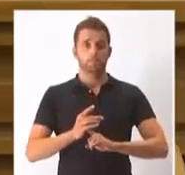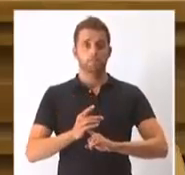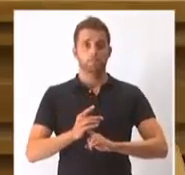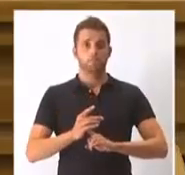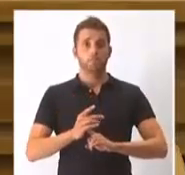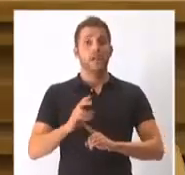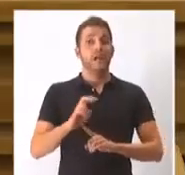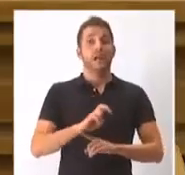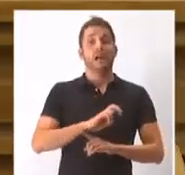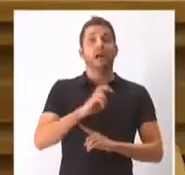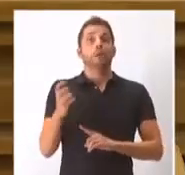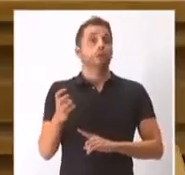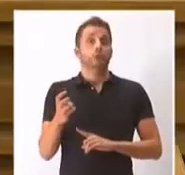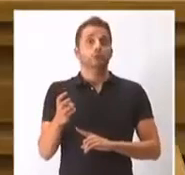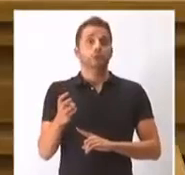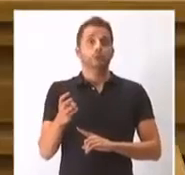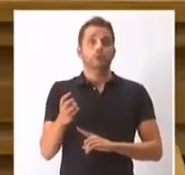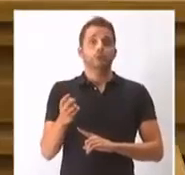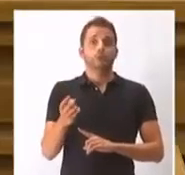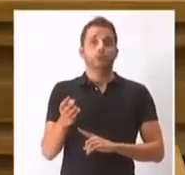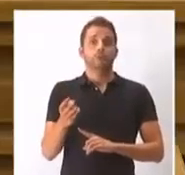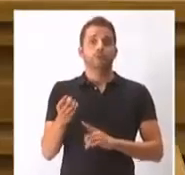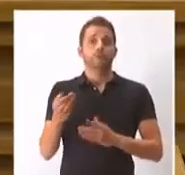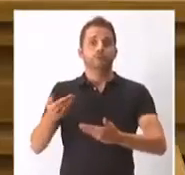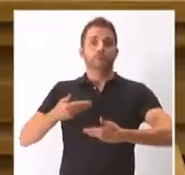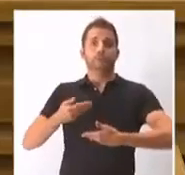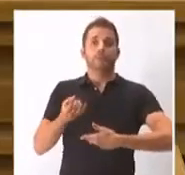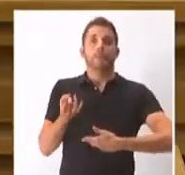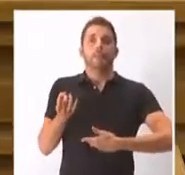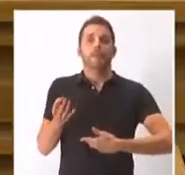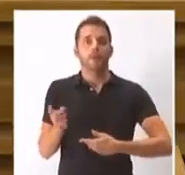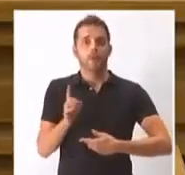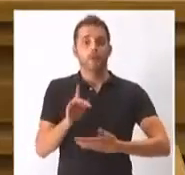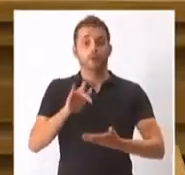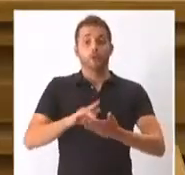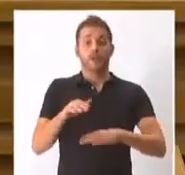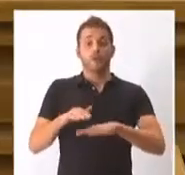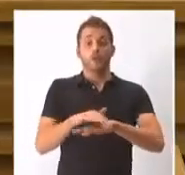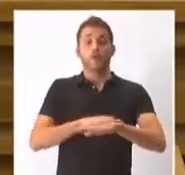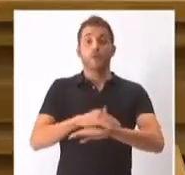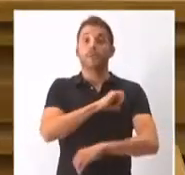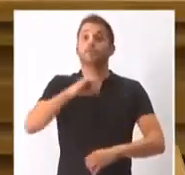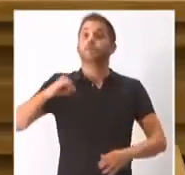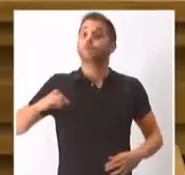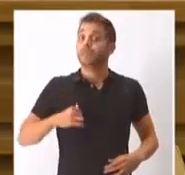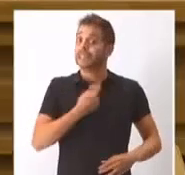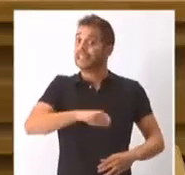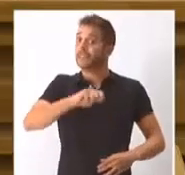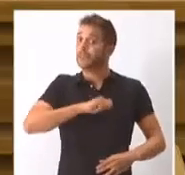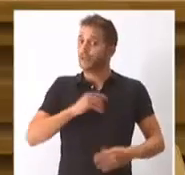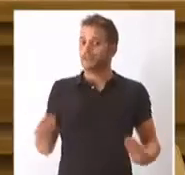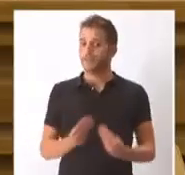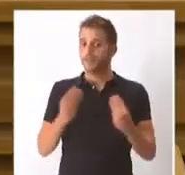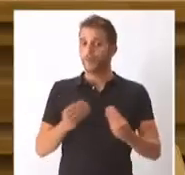otros que ha crecido y ha ido mucho mejor desde que tiene autogobierno un autogobierno español no un autogobierno contra